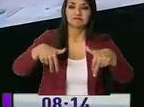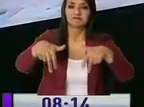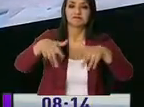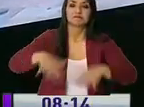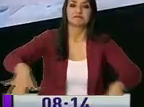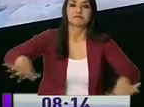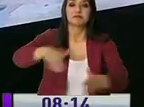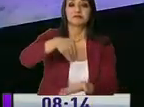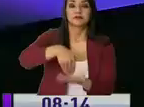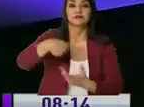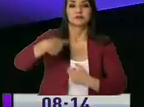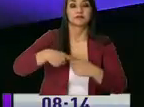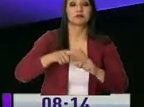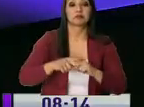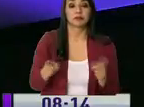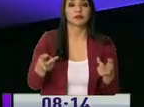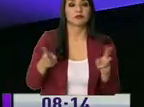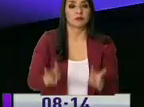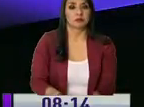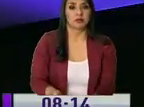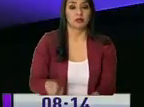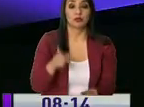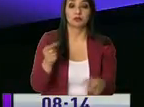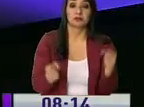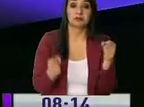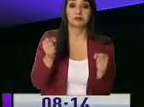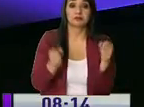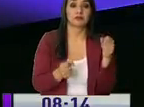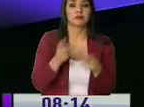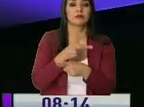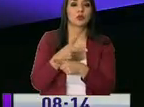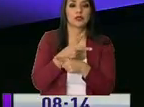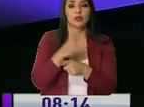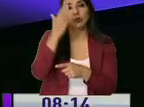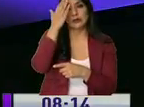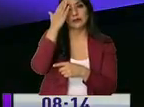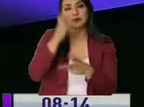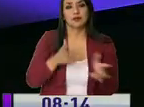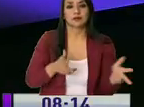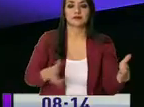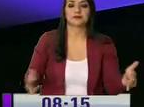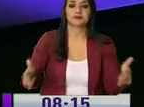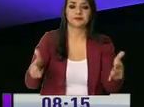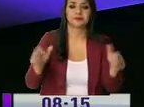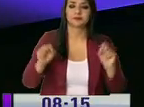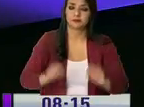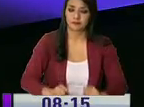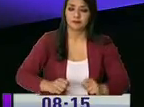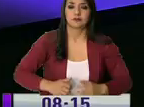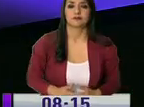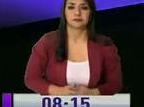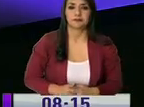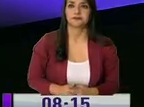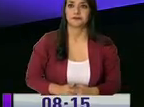centro se le ve divino, pero claro, también tiene usted que está manejando, tomar en este caso las precauciones del